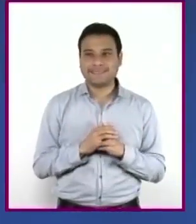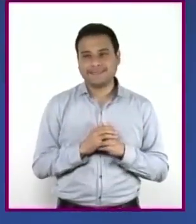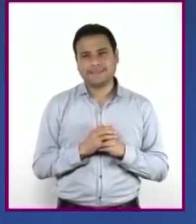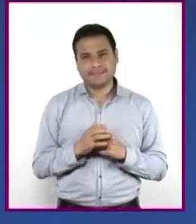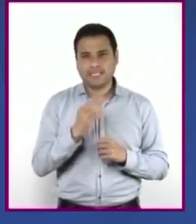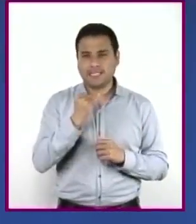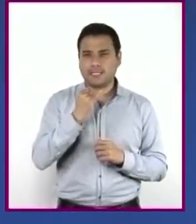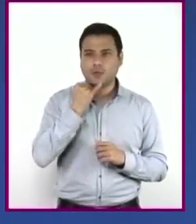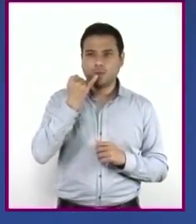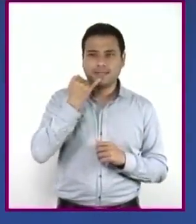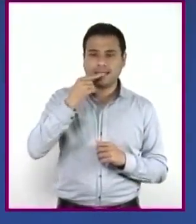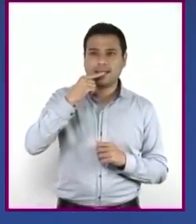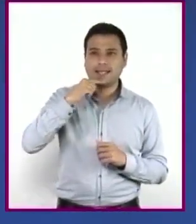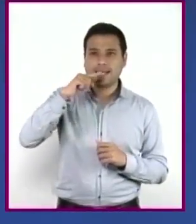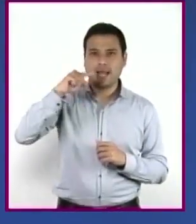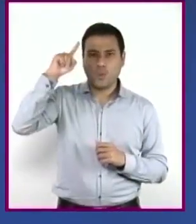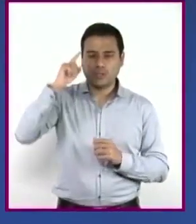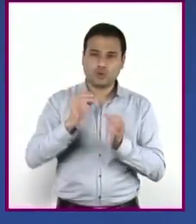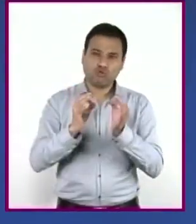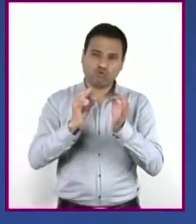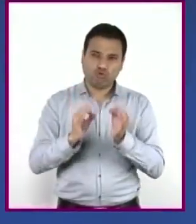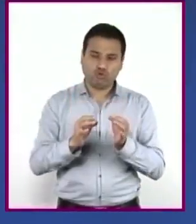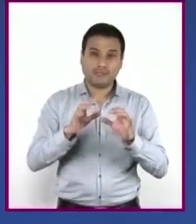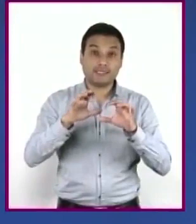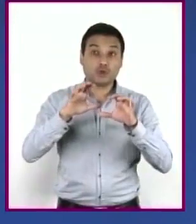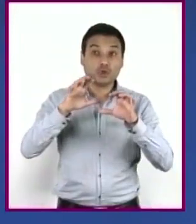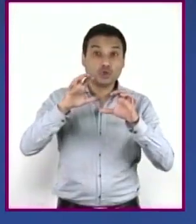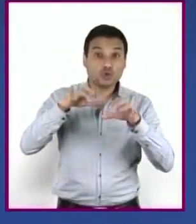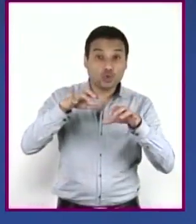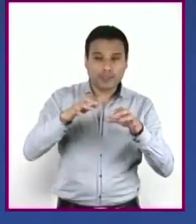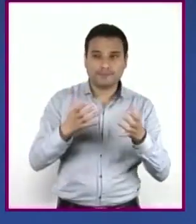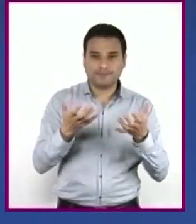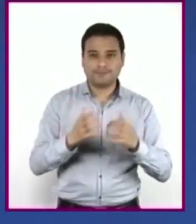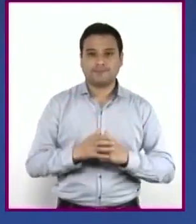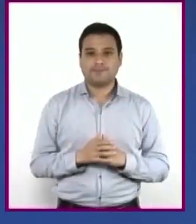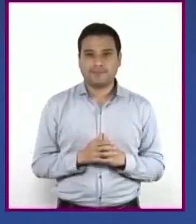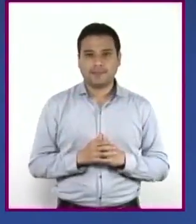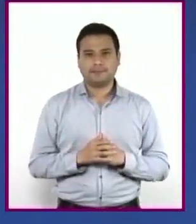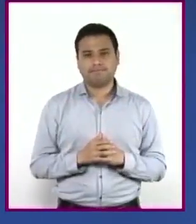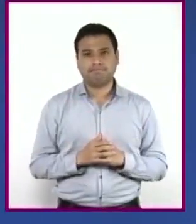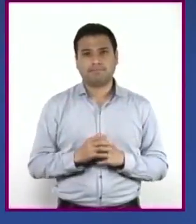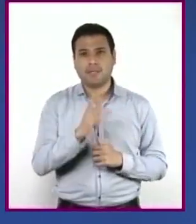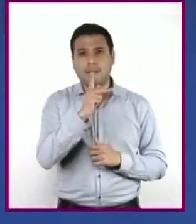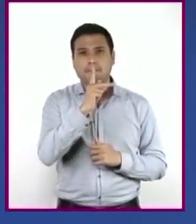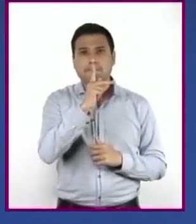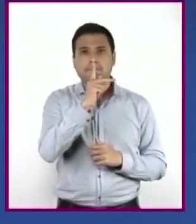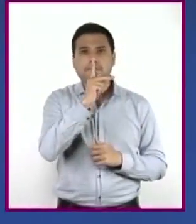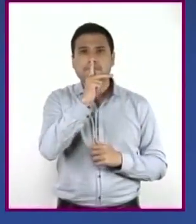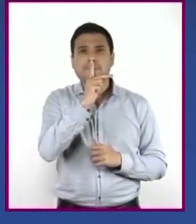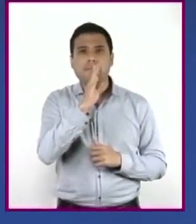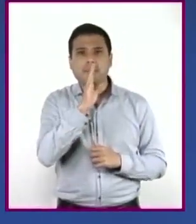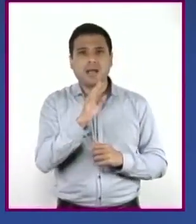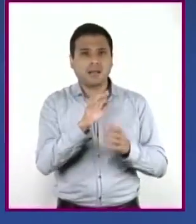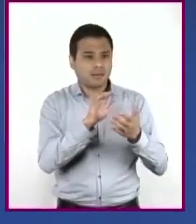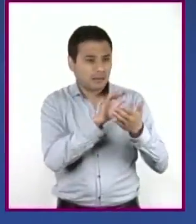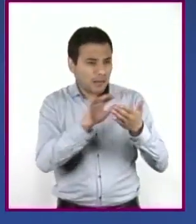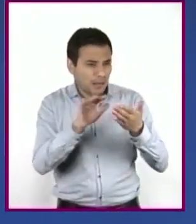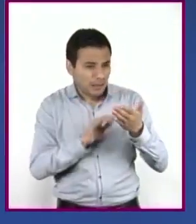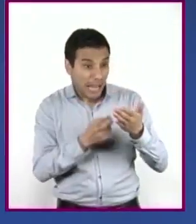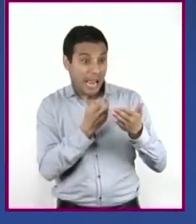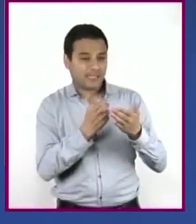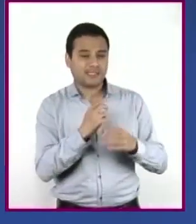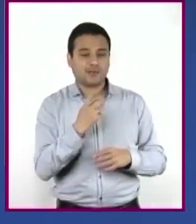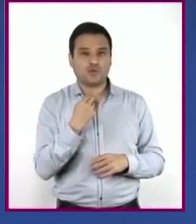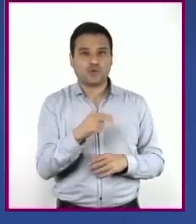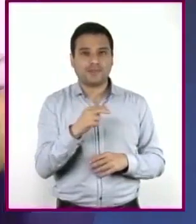Es justo es náhuatl de lluvia, que es kiahuitl, y pues unos días mis papás leyeron unos nombres y